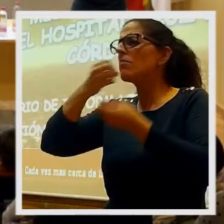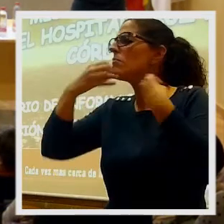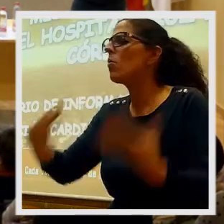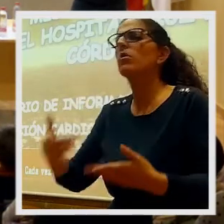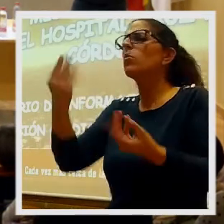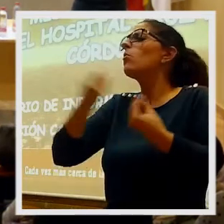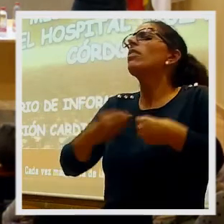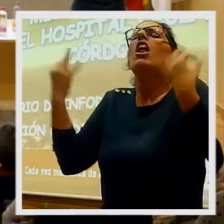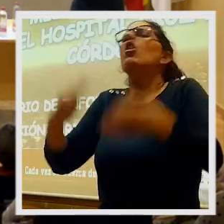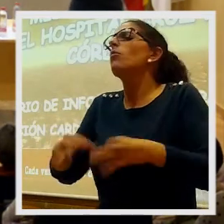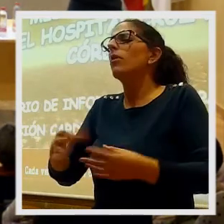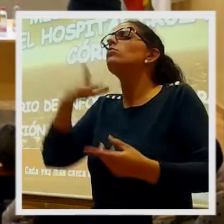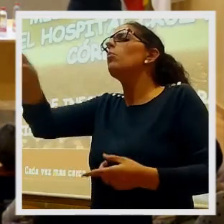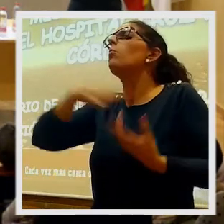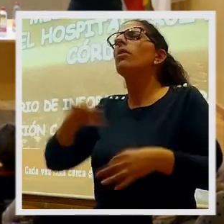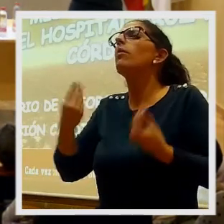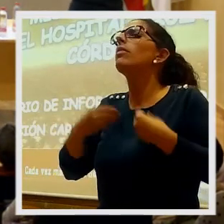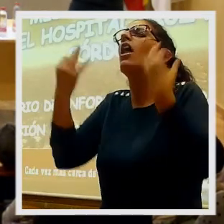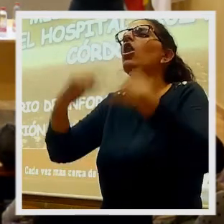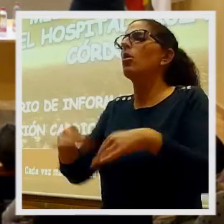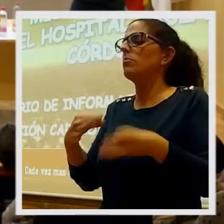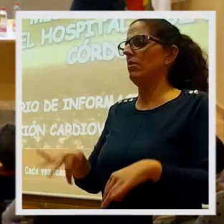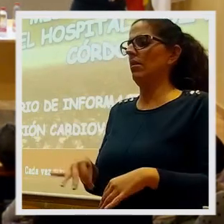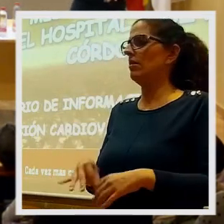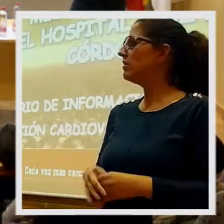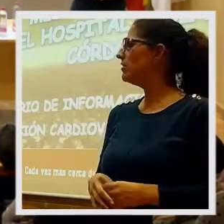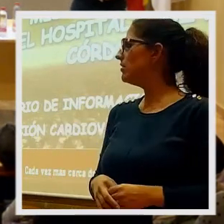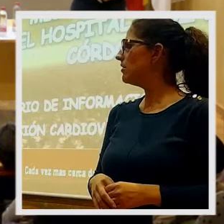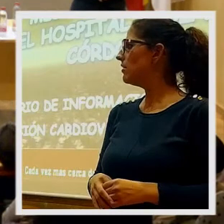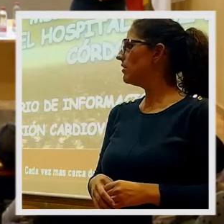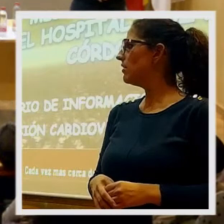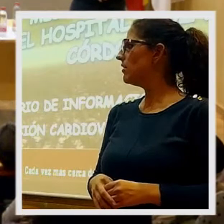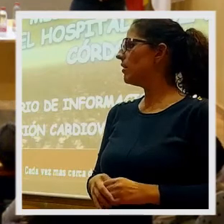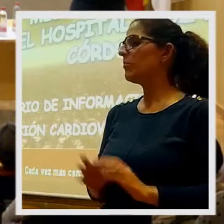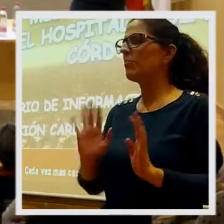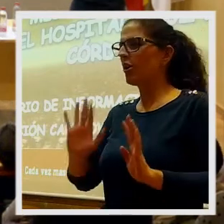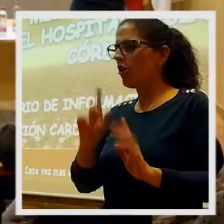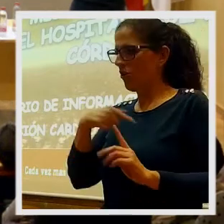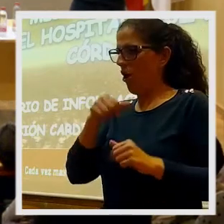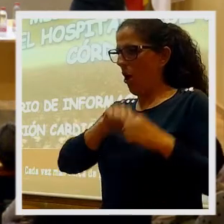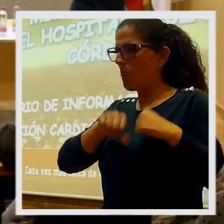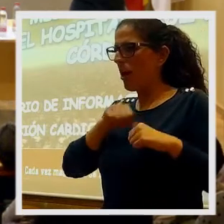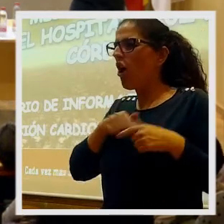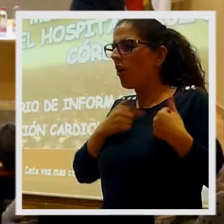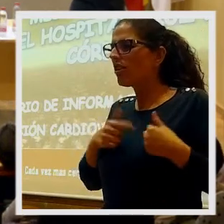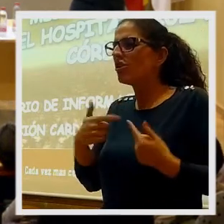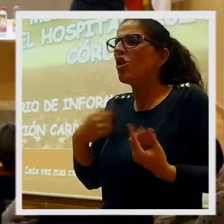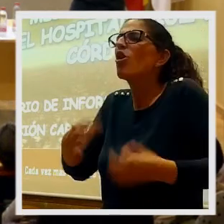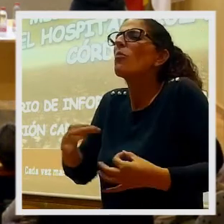Vida normal. Puedes hacer vida normal. Ahora, estás operado del corazón. ¿Qué es vida normal?